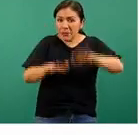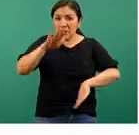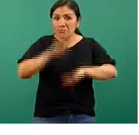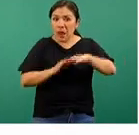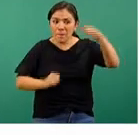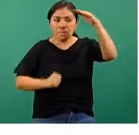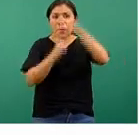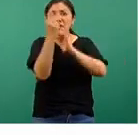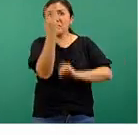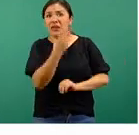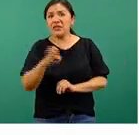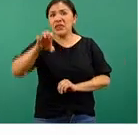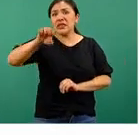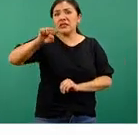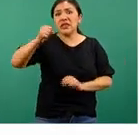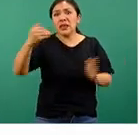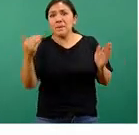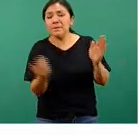de